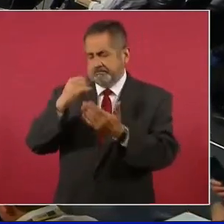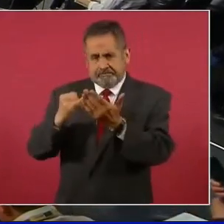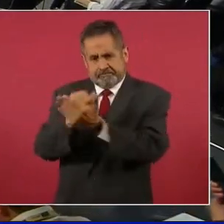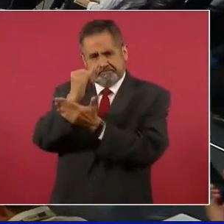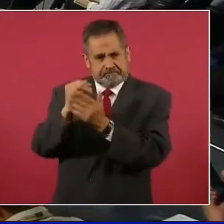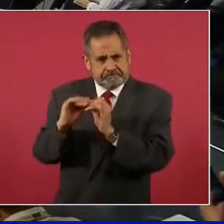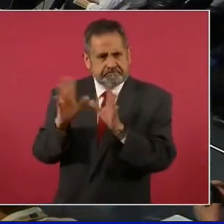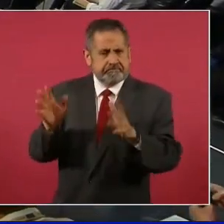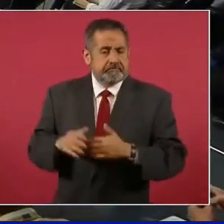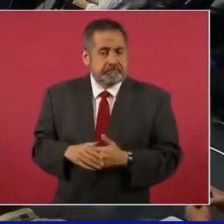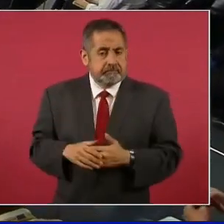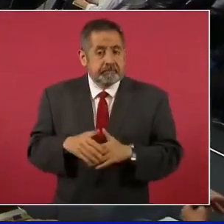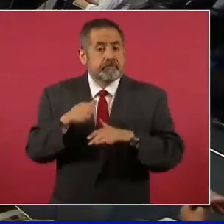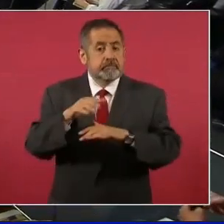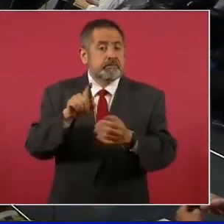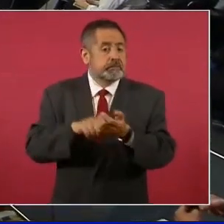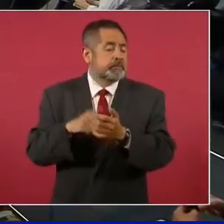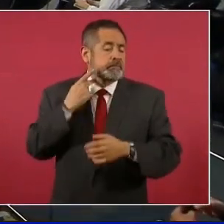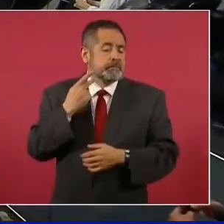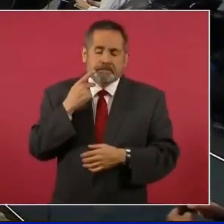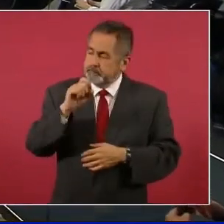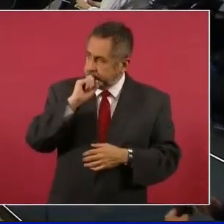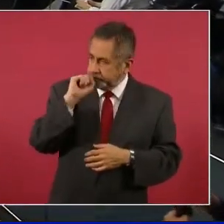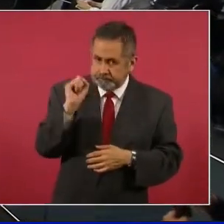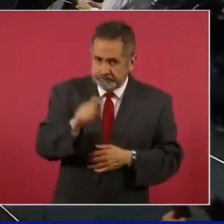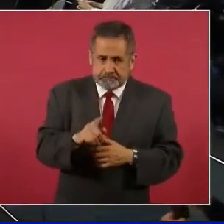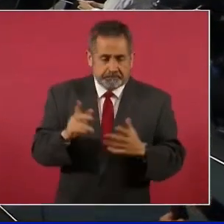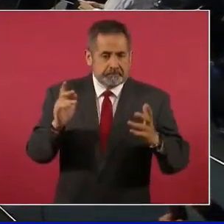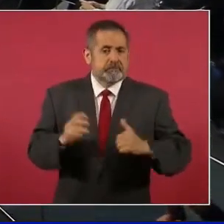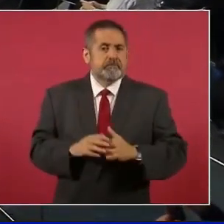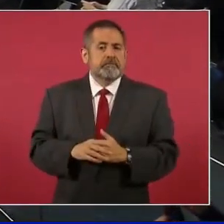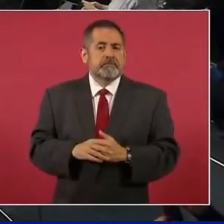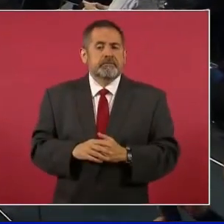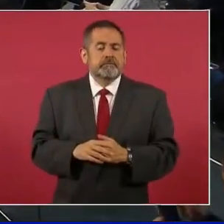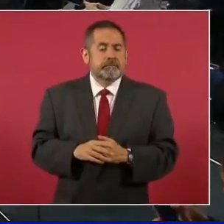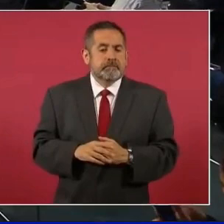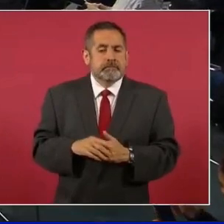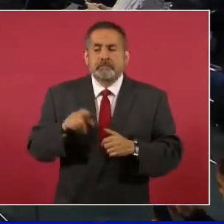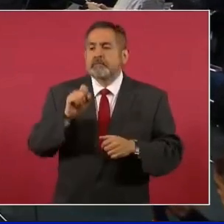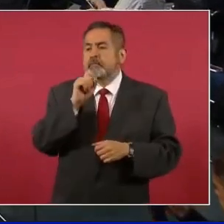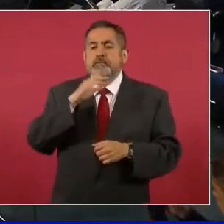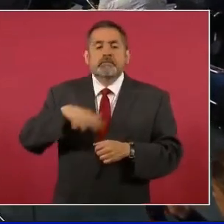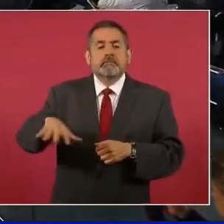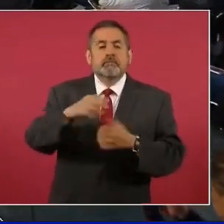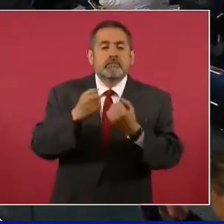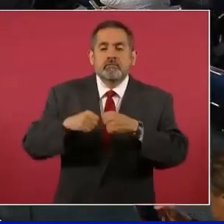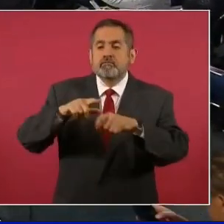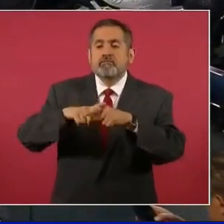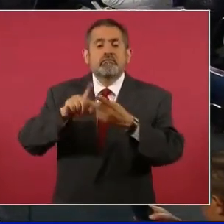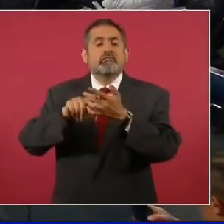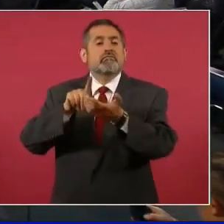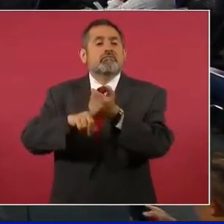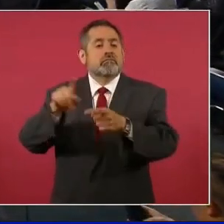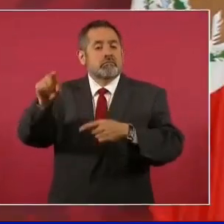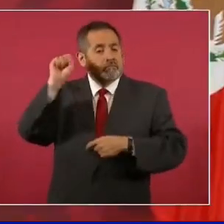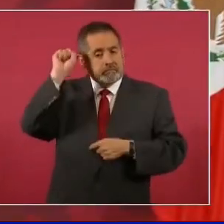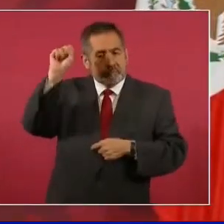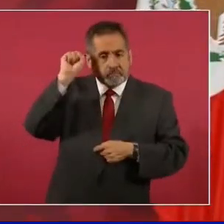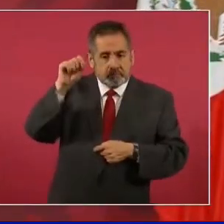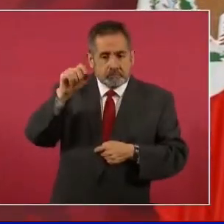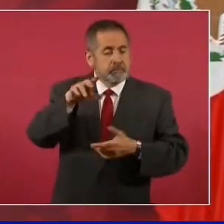y en lo político y también en lo social, en lo sindical. Me dio